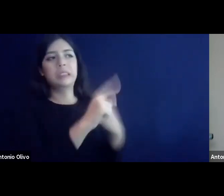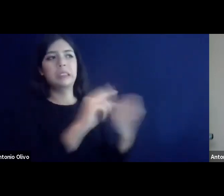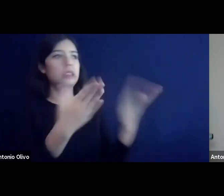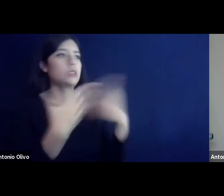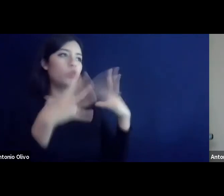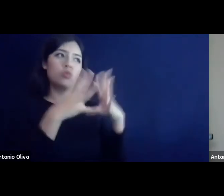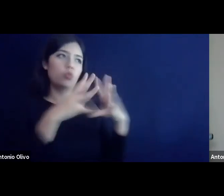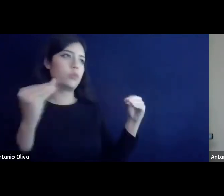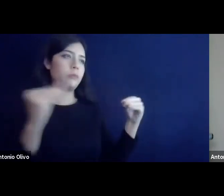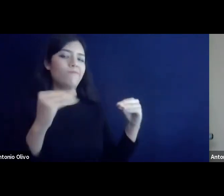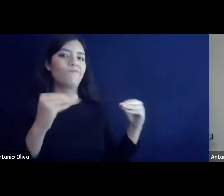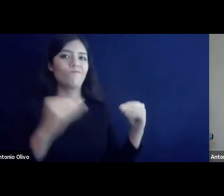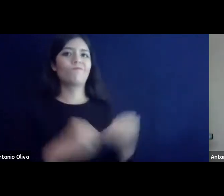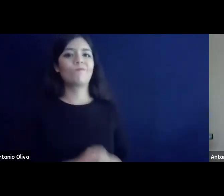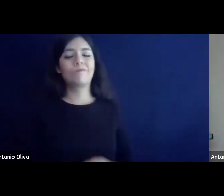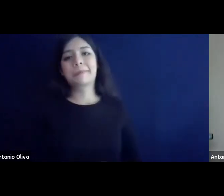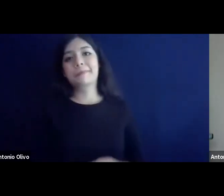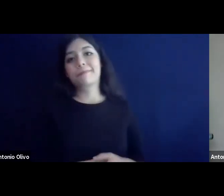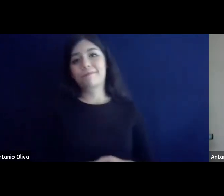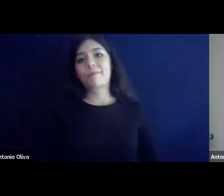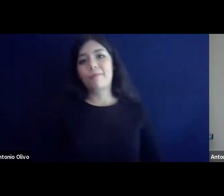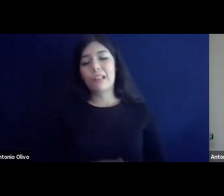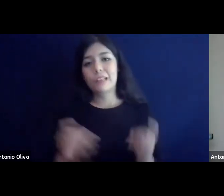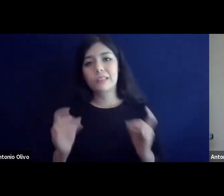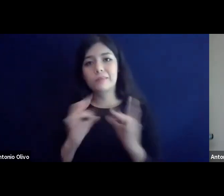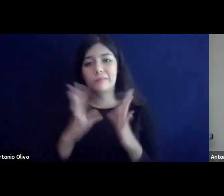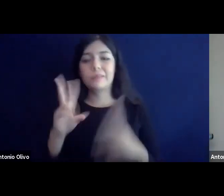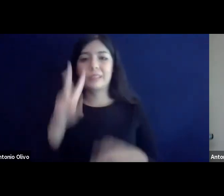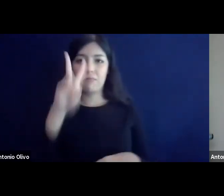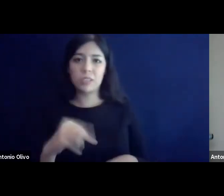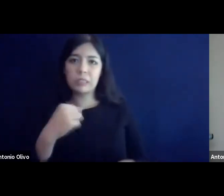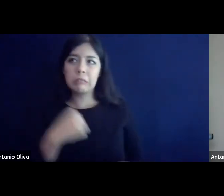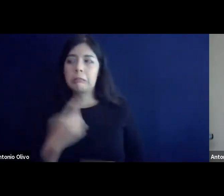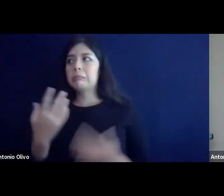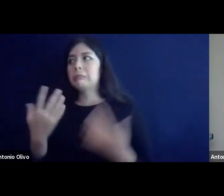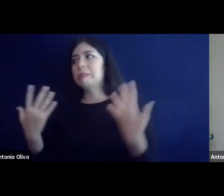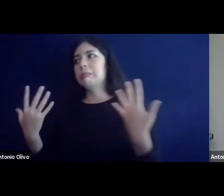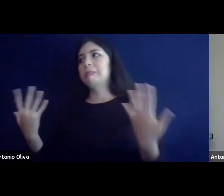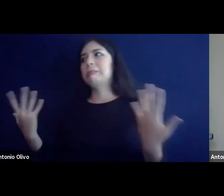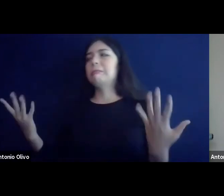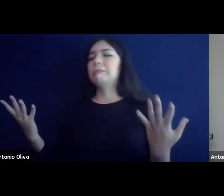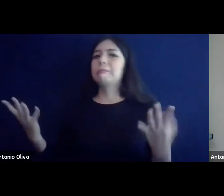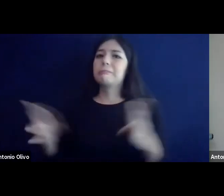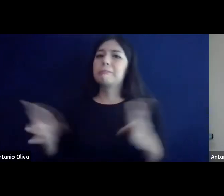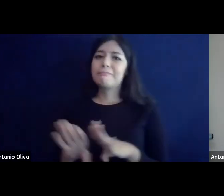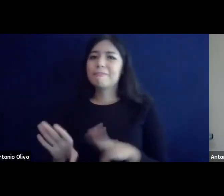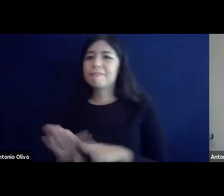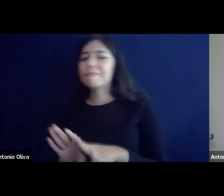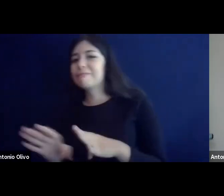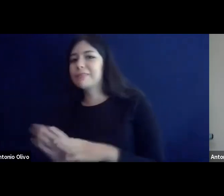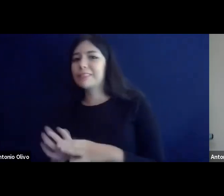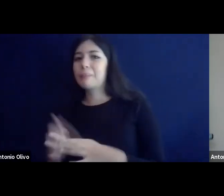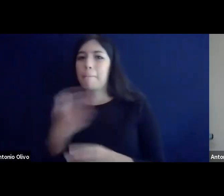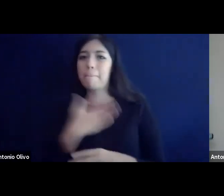Y efectivamente, hasta para mí, o sea, aceptarlo y vivirlo, vivir la discapacidad motriz, porque también tengo